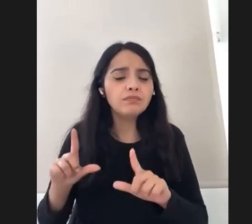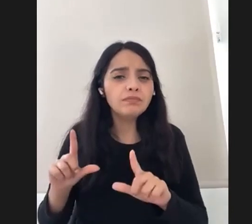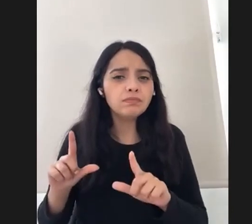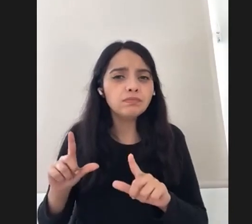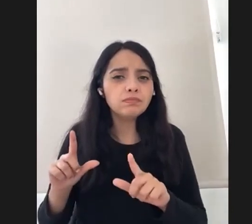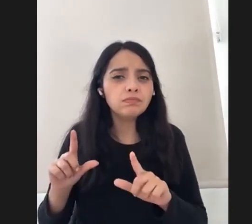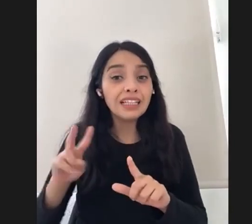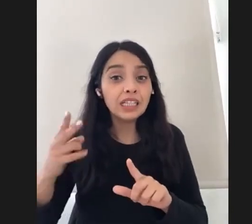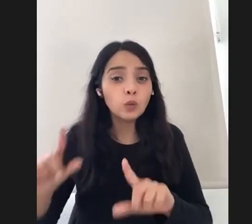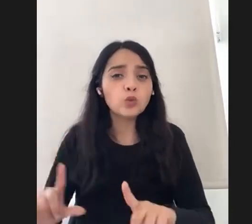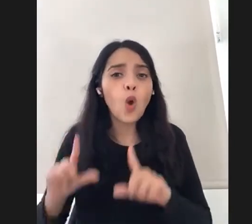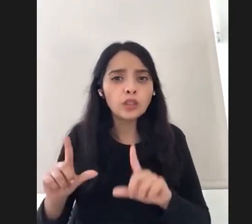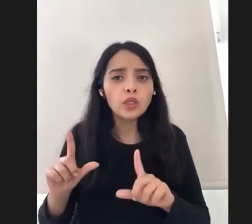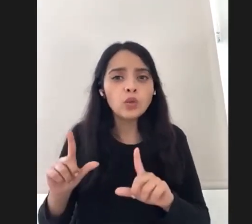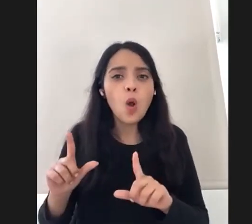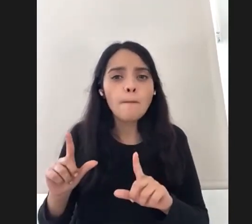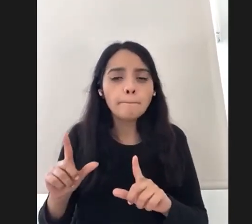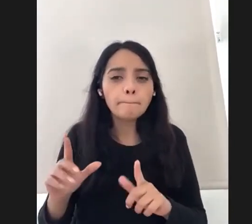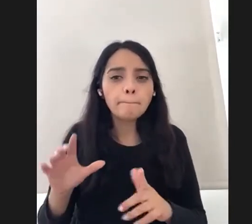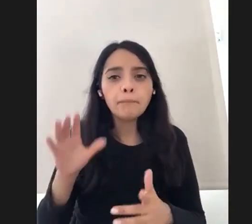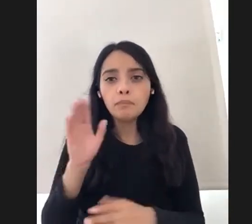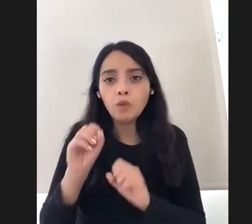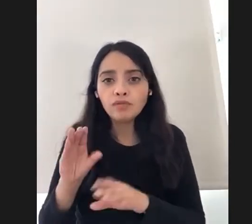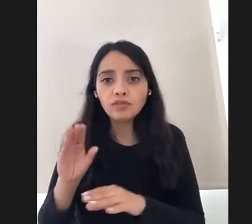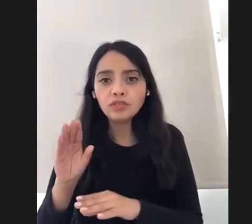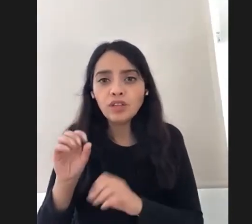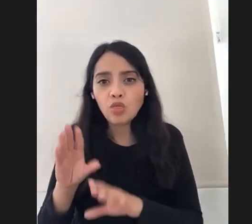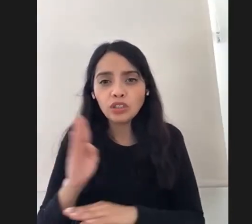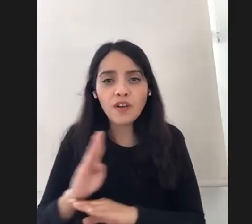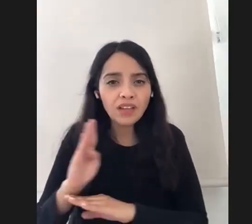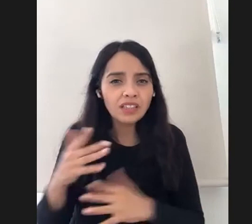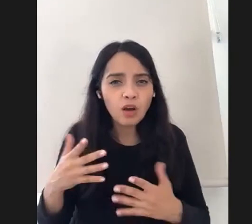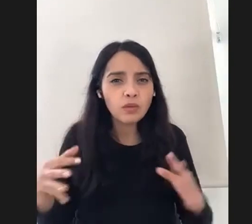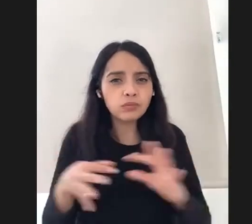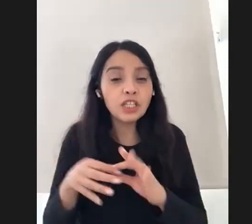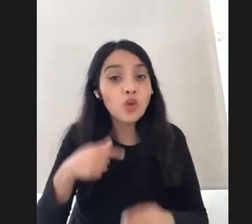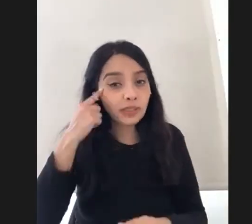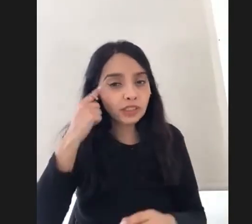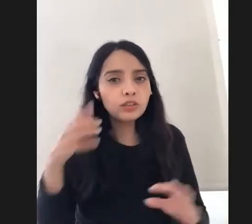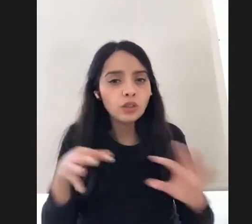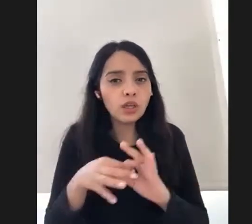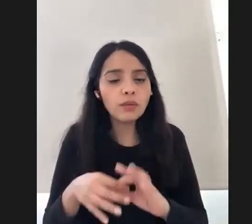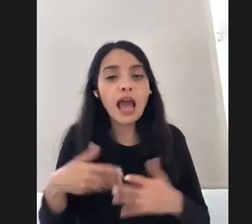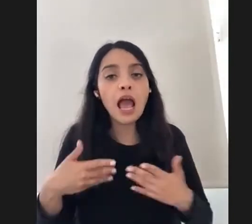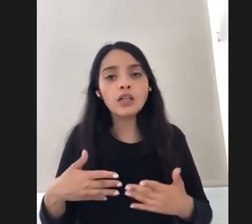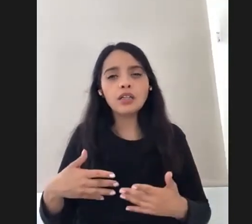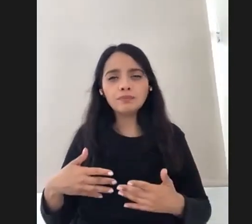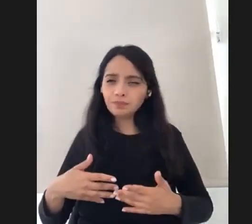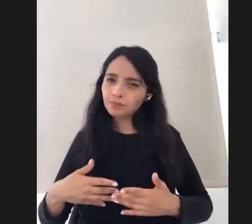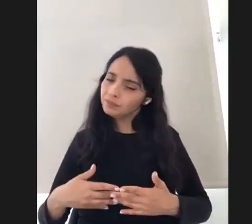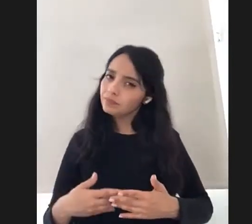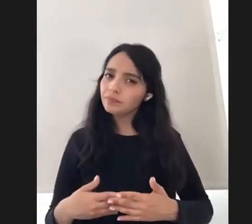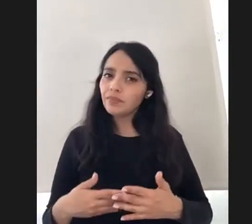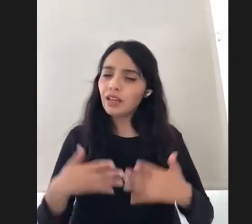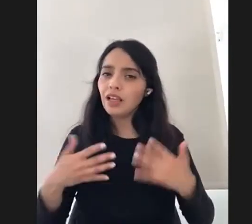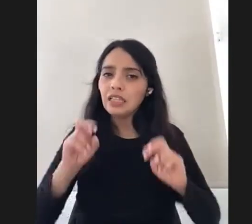estudiaron la formación de profesor de educación básica, porque yo creo que se complementan. Ahora bien, en cuanto a lo que hoy en día se tiene